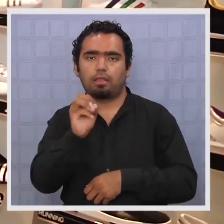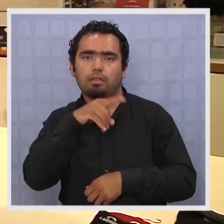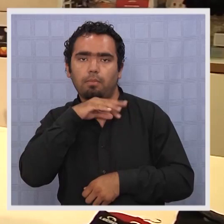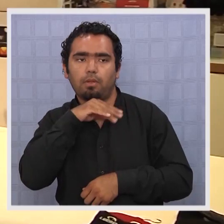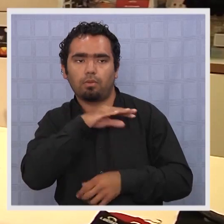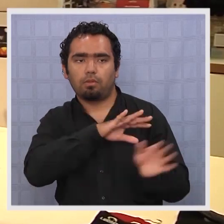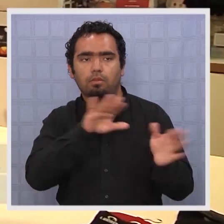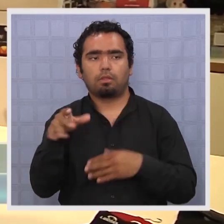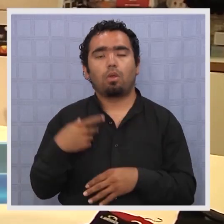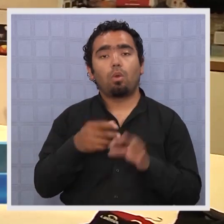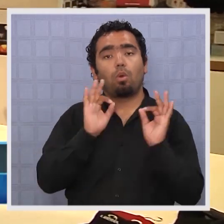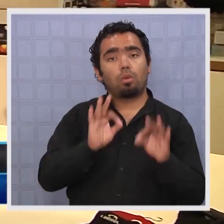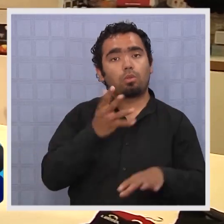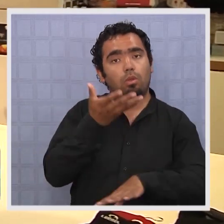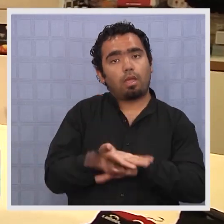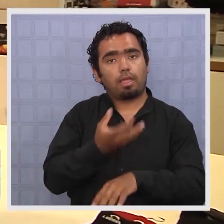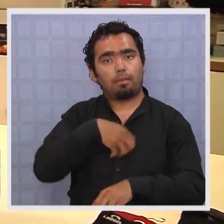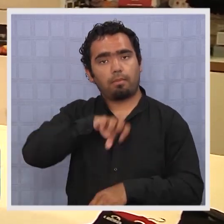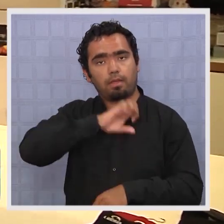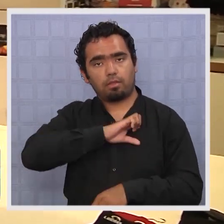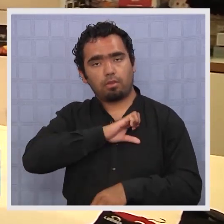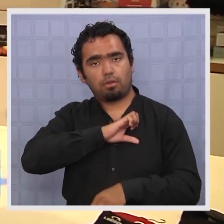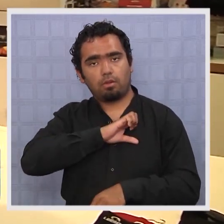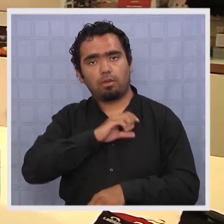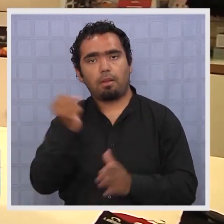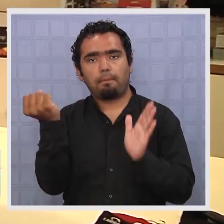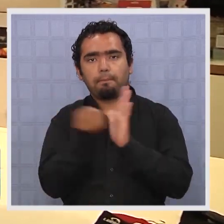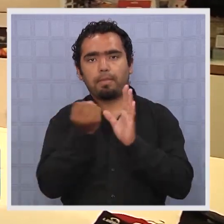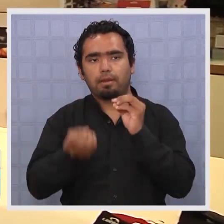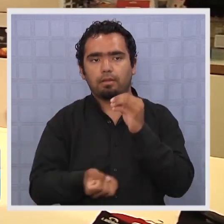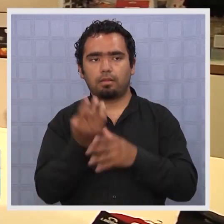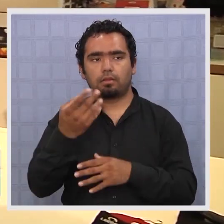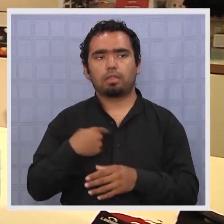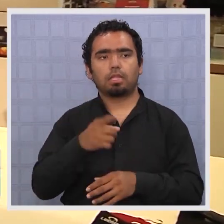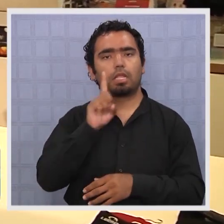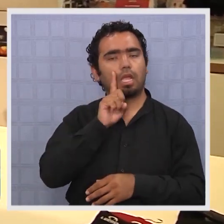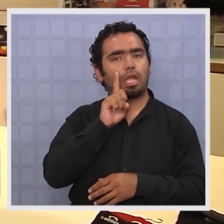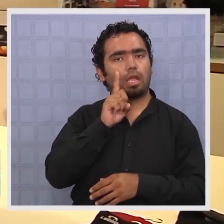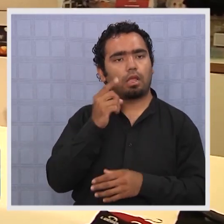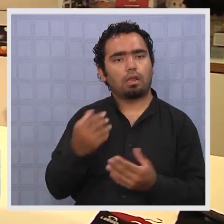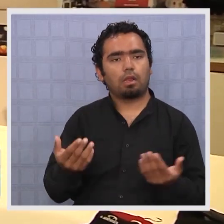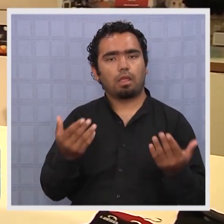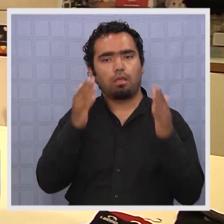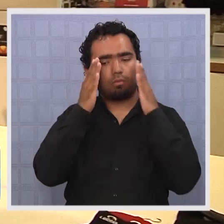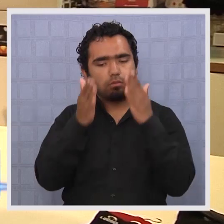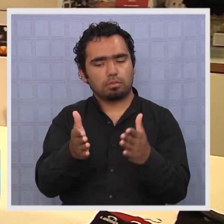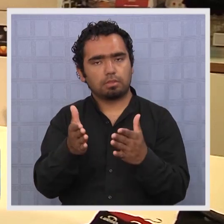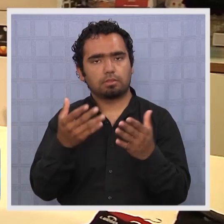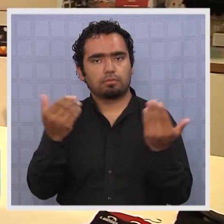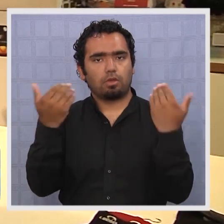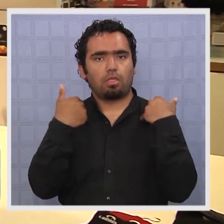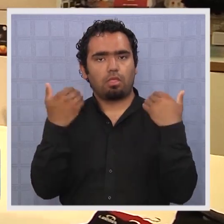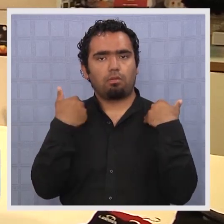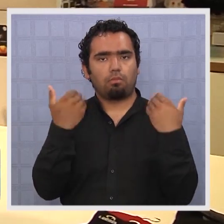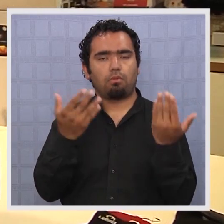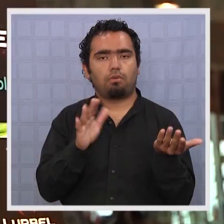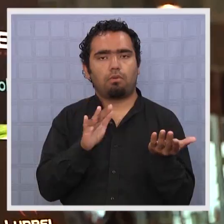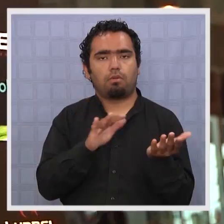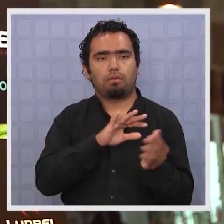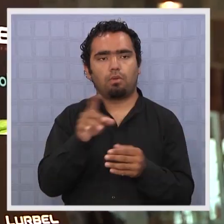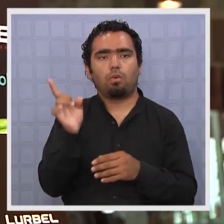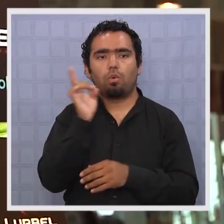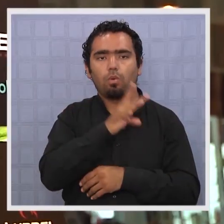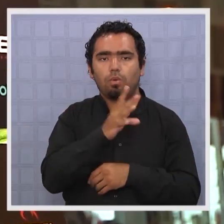nueva que es española se llama lurbel está enfocado todo lo que es deporte Run se fija en Materiales ya de Última Generación